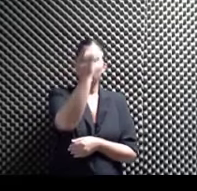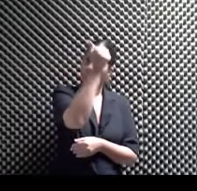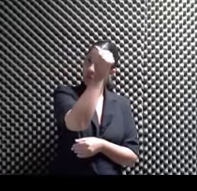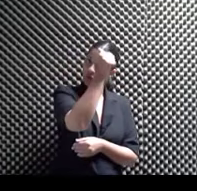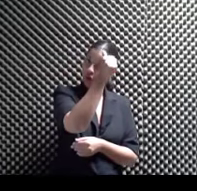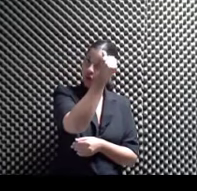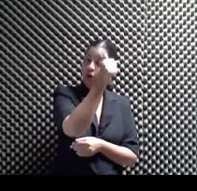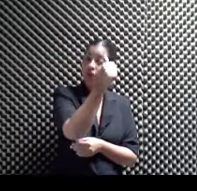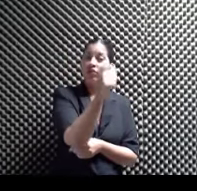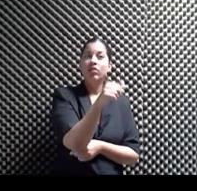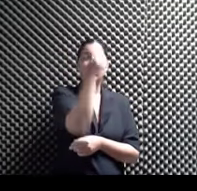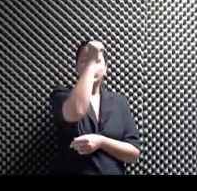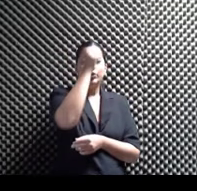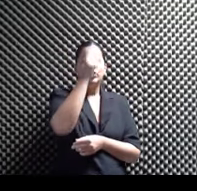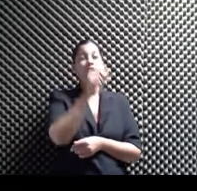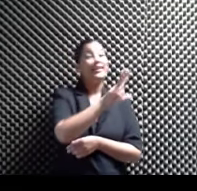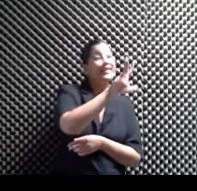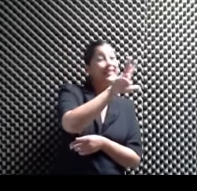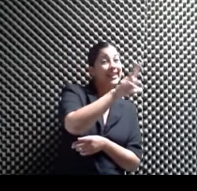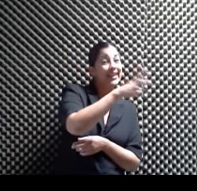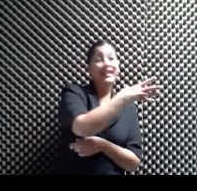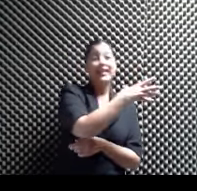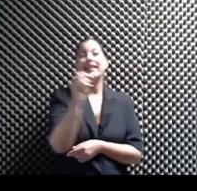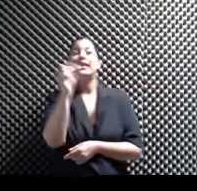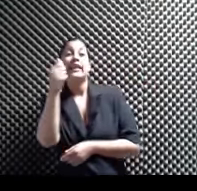de febrero Los dos domingos Adivina que hay